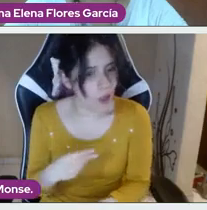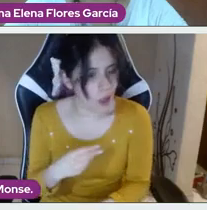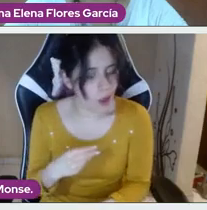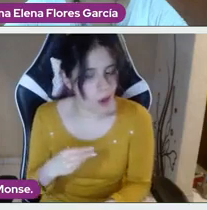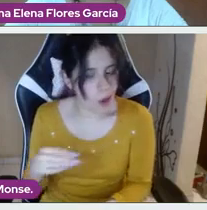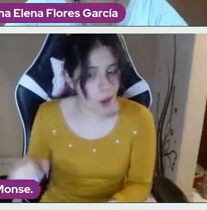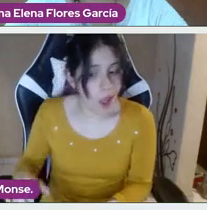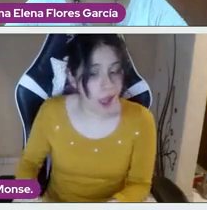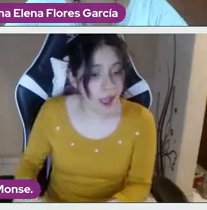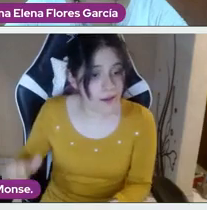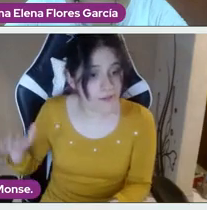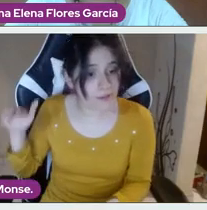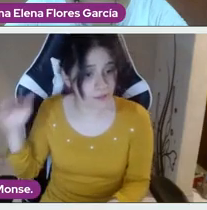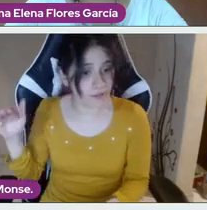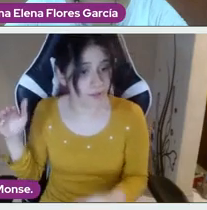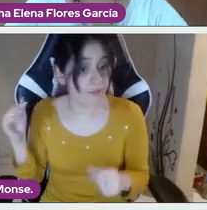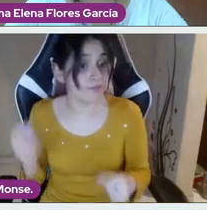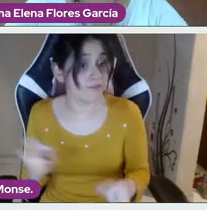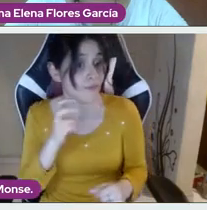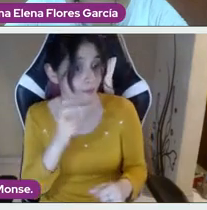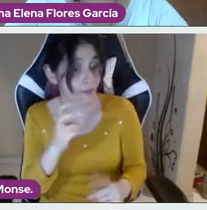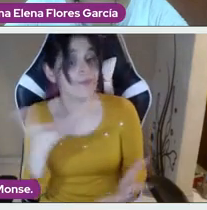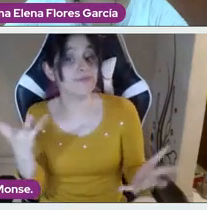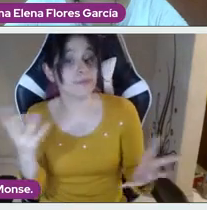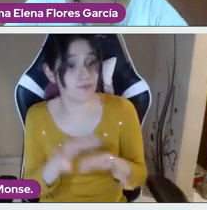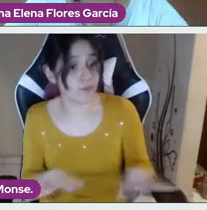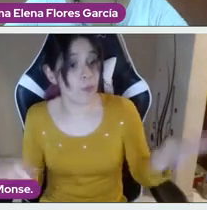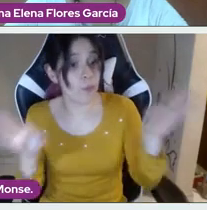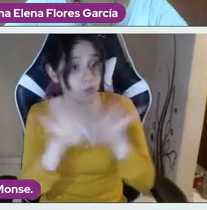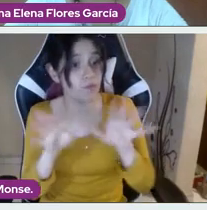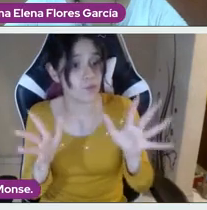una crianza, pues tal vez